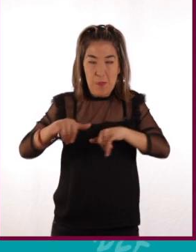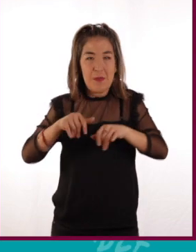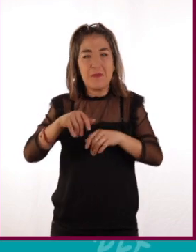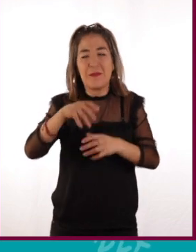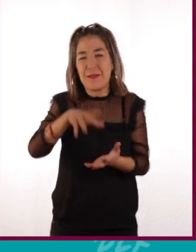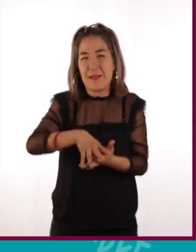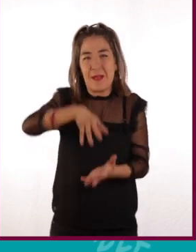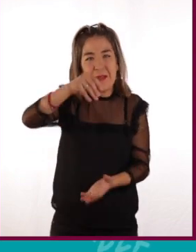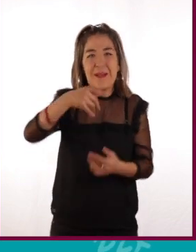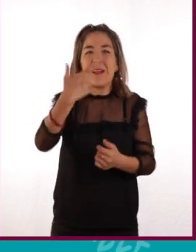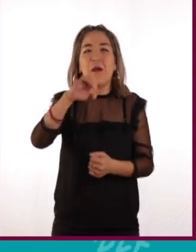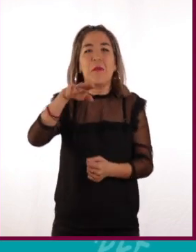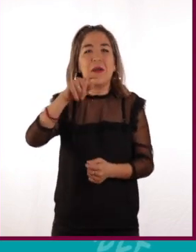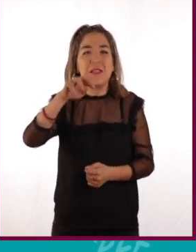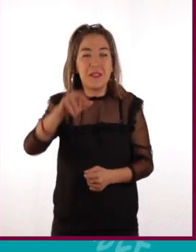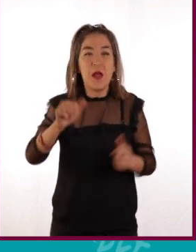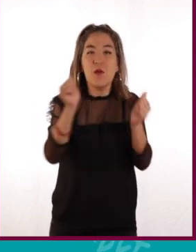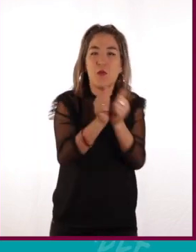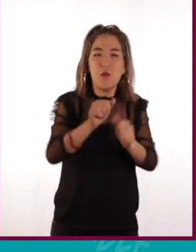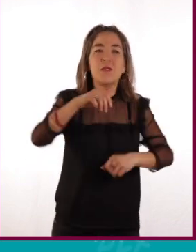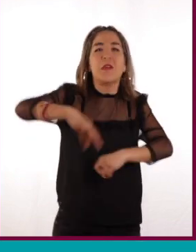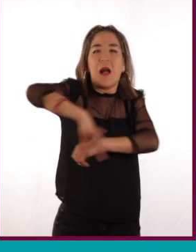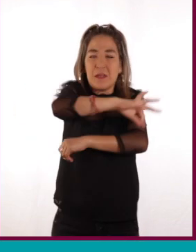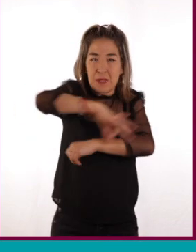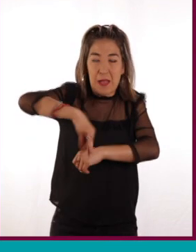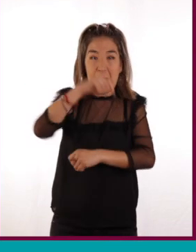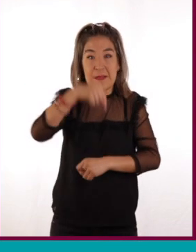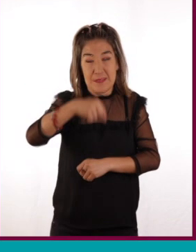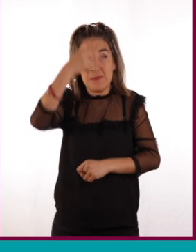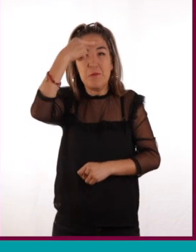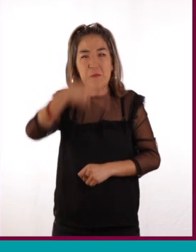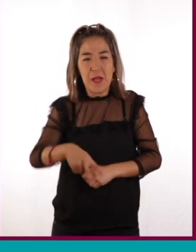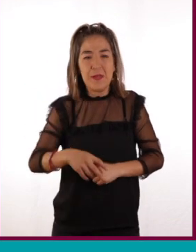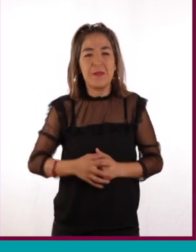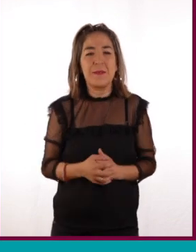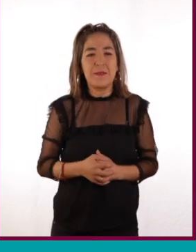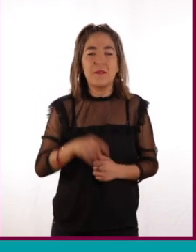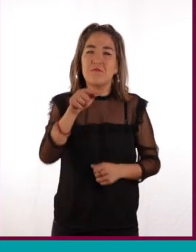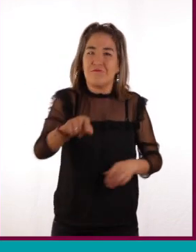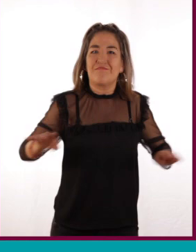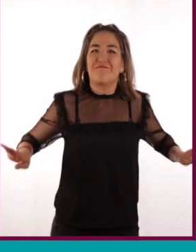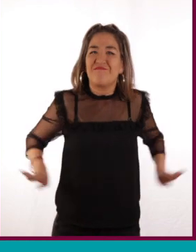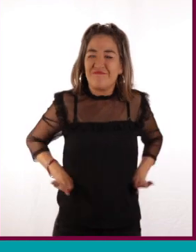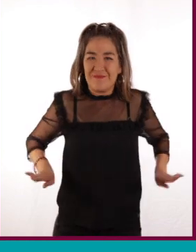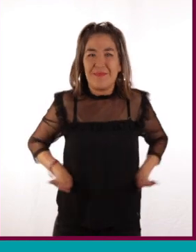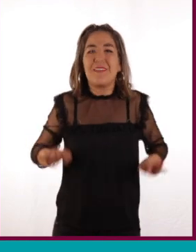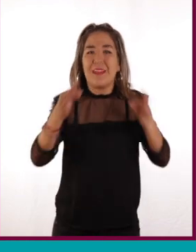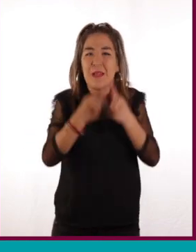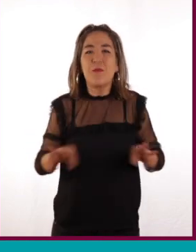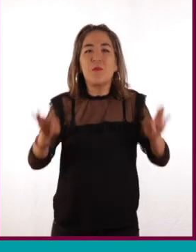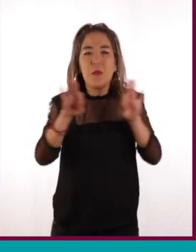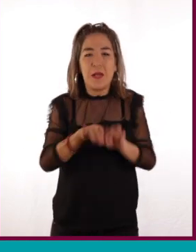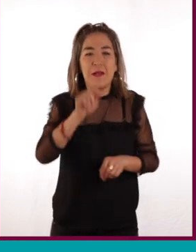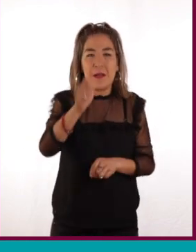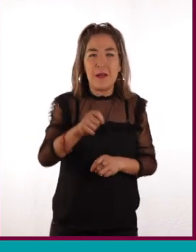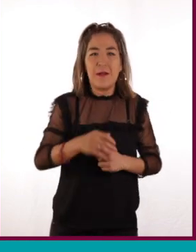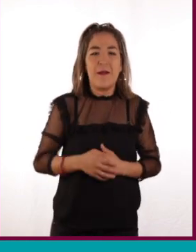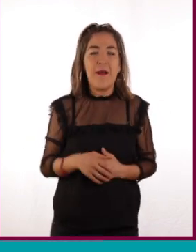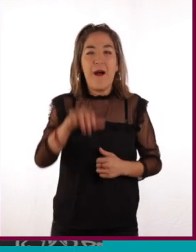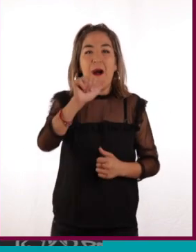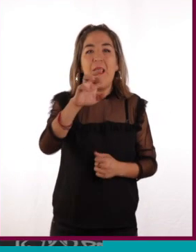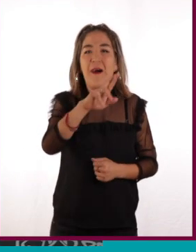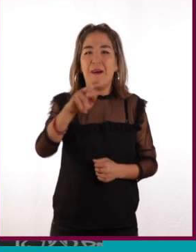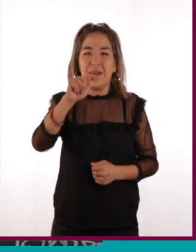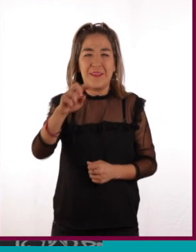la geometría pura y la arquitectura. En México tiene un aspecto fundamental.